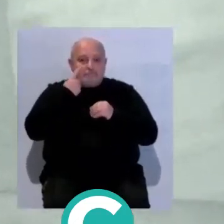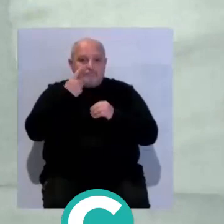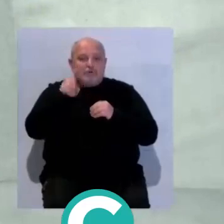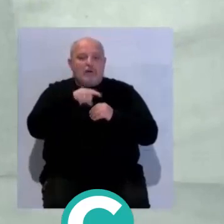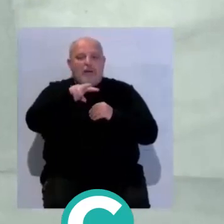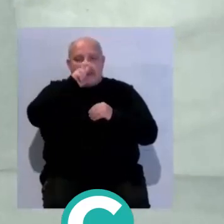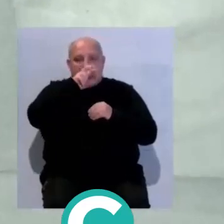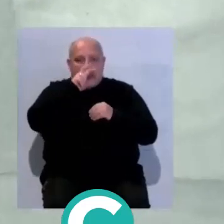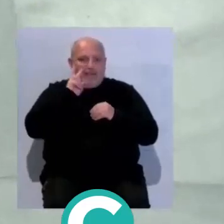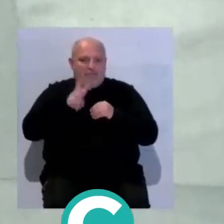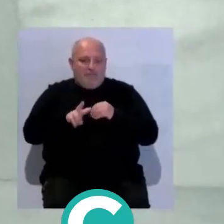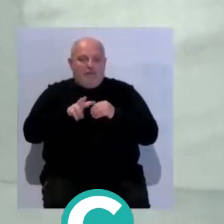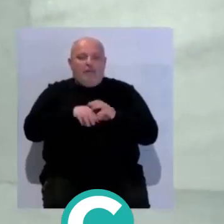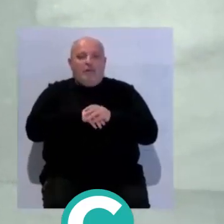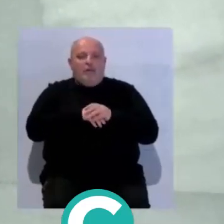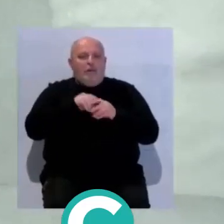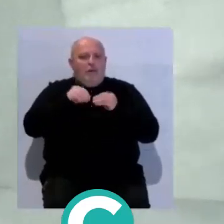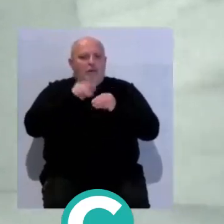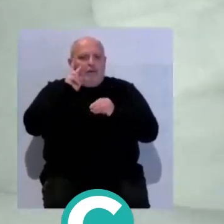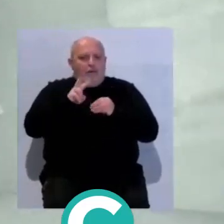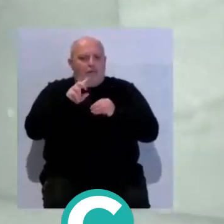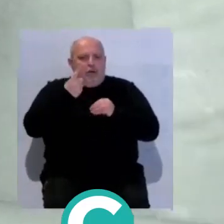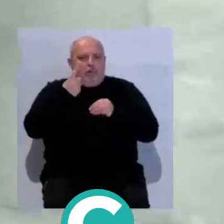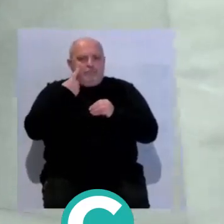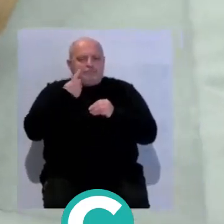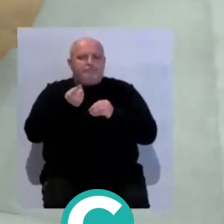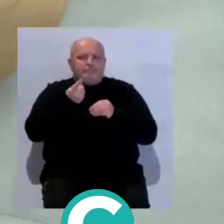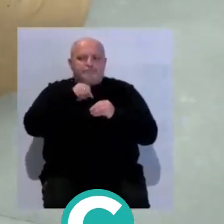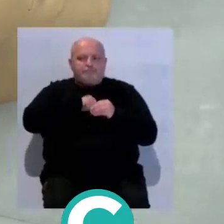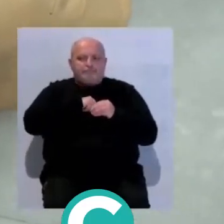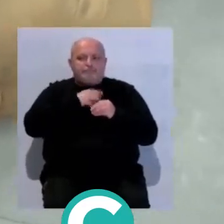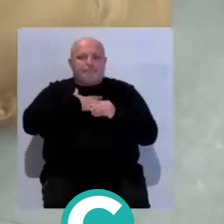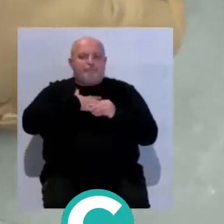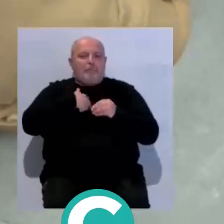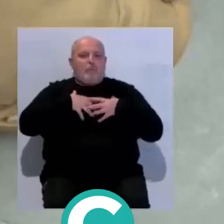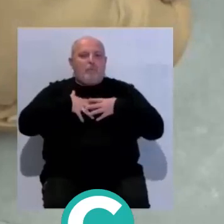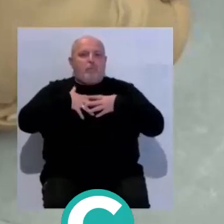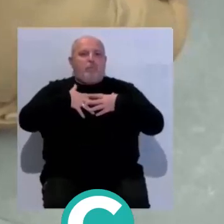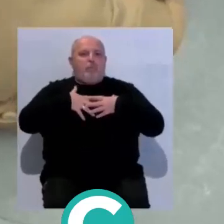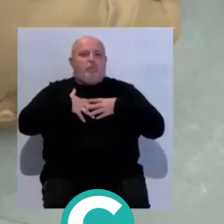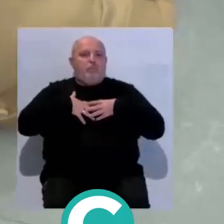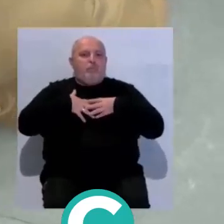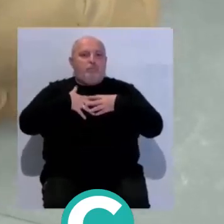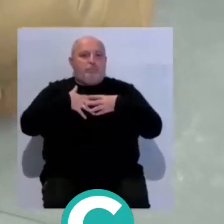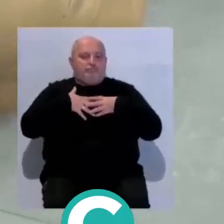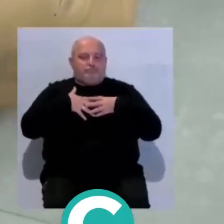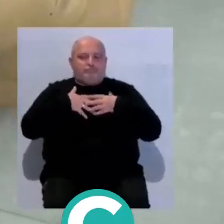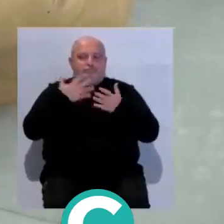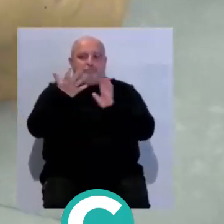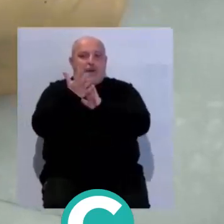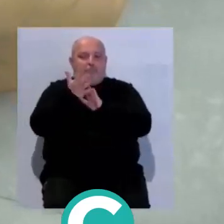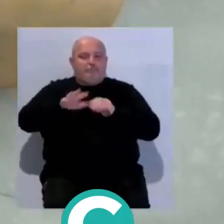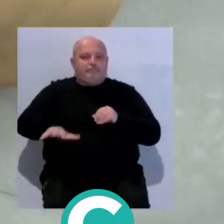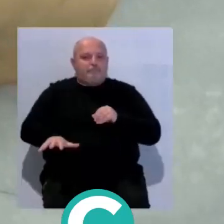respira o no respira. Simplemente podríamos mirar en su pecho si el pecho se infla o no se infla. Podríamos poner la mano